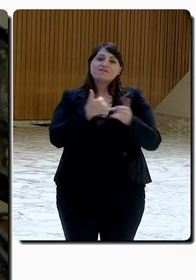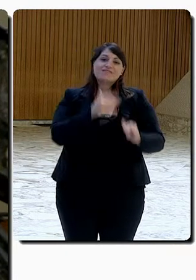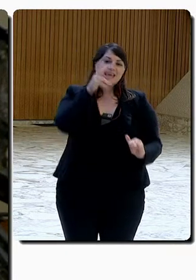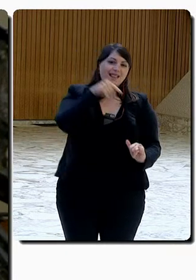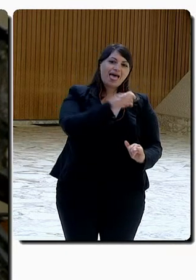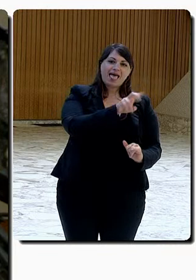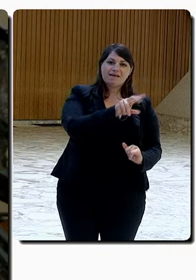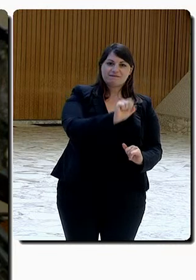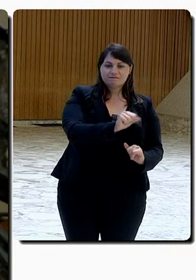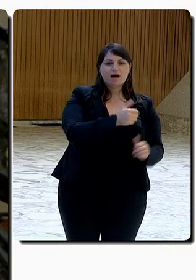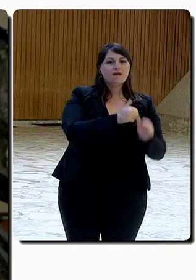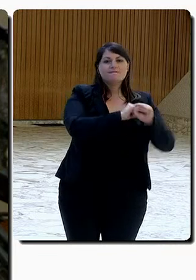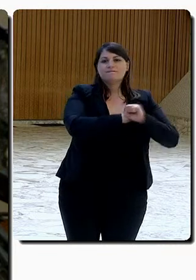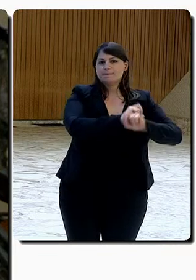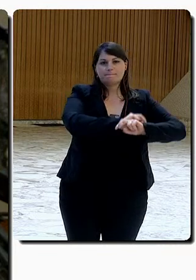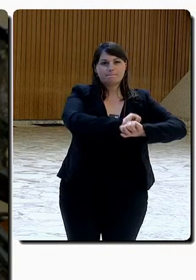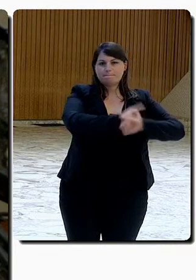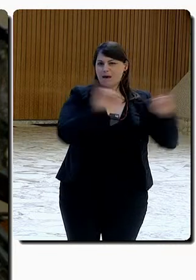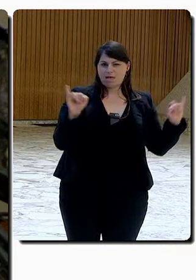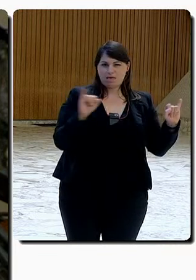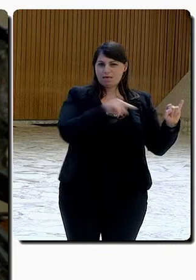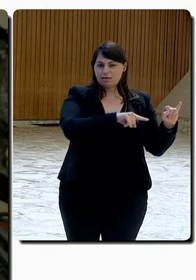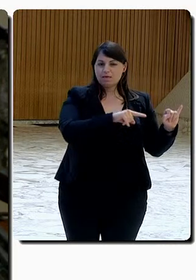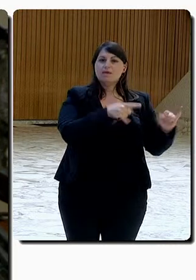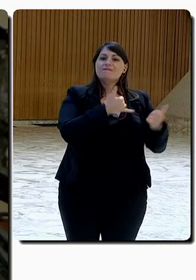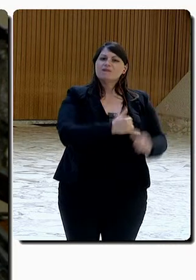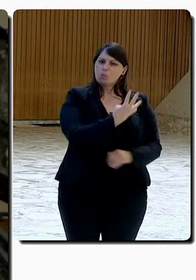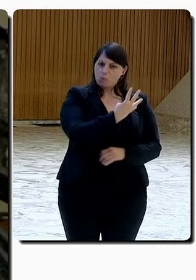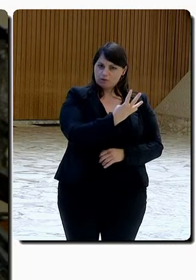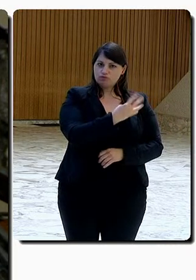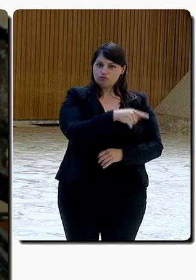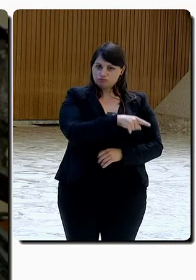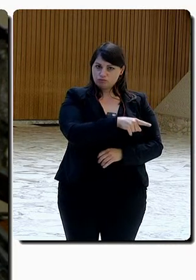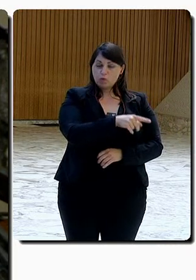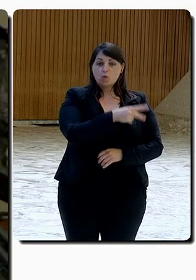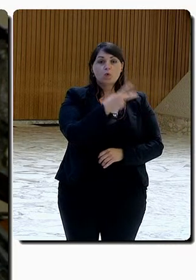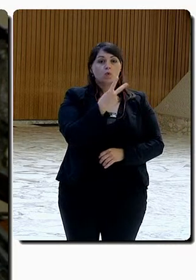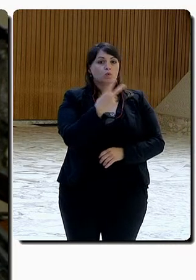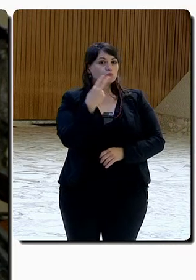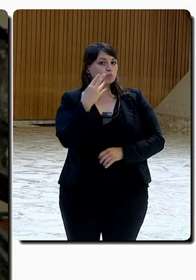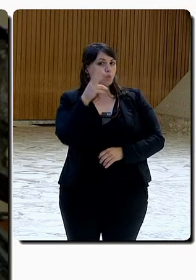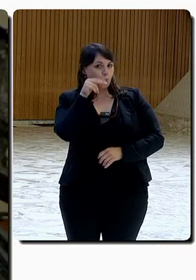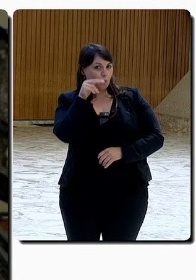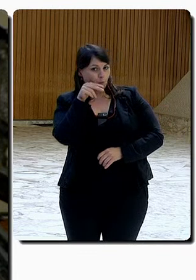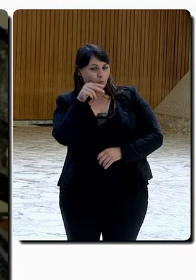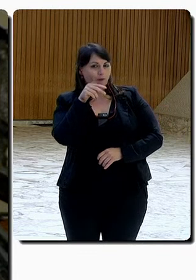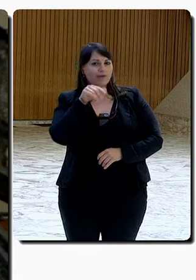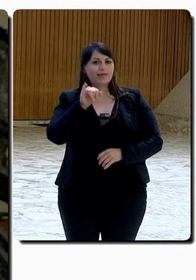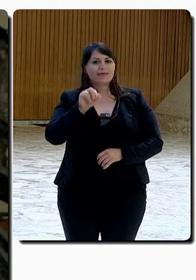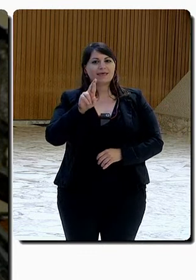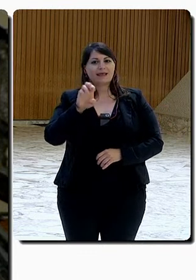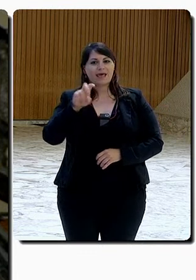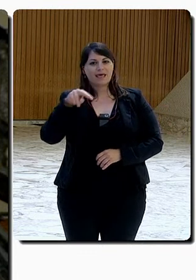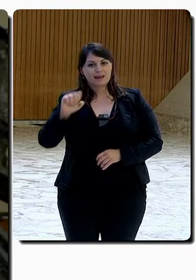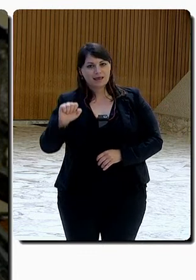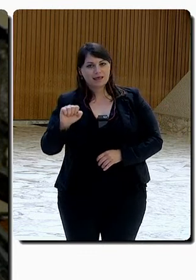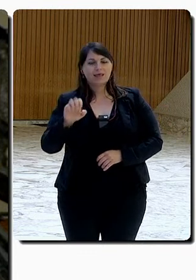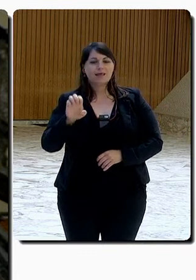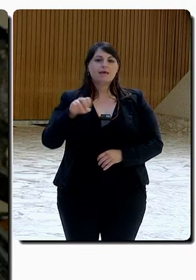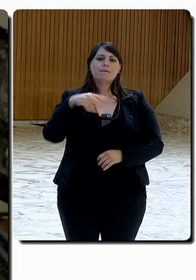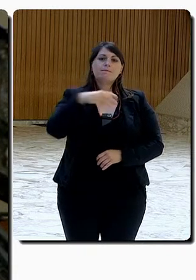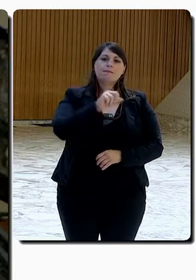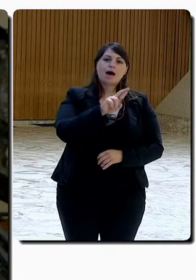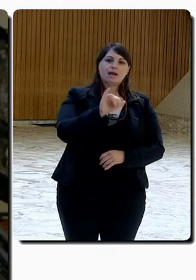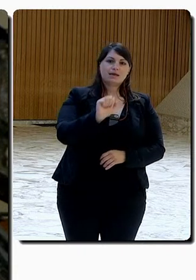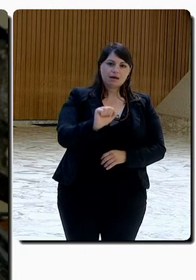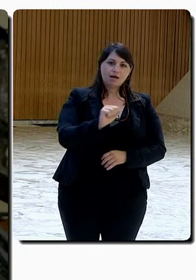fe. Es madre de cuatro hijos, dos chicas, Irene y María, y dos niños, Víctor